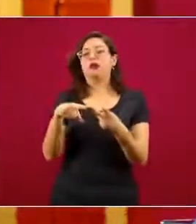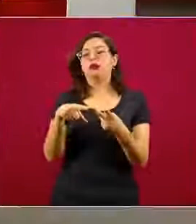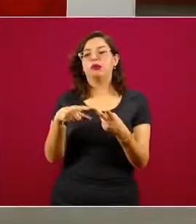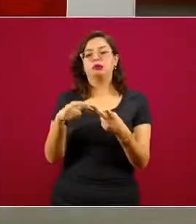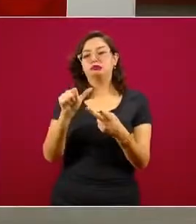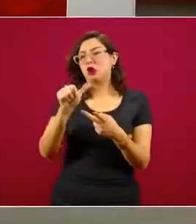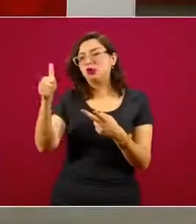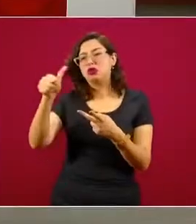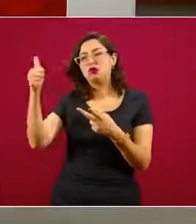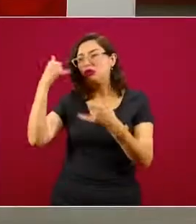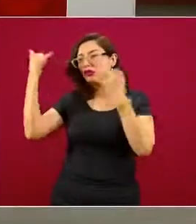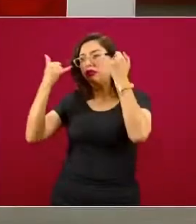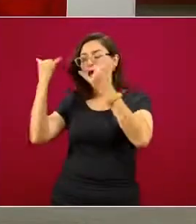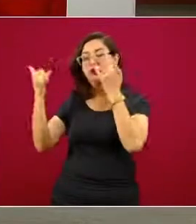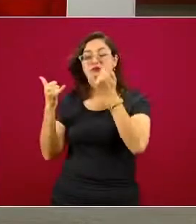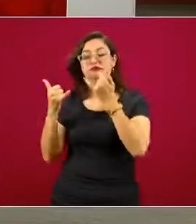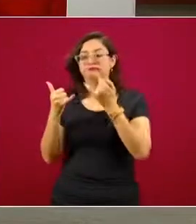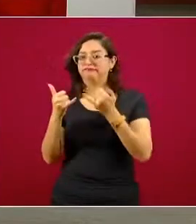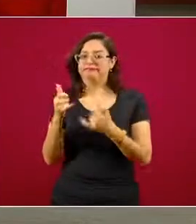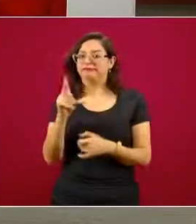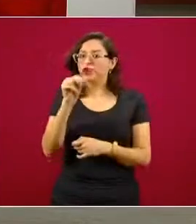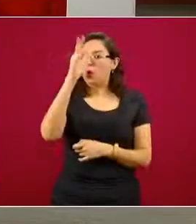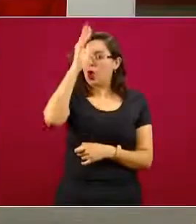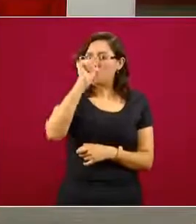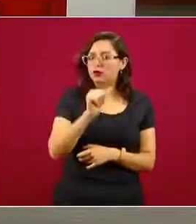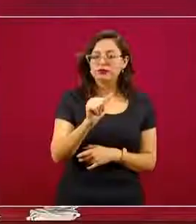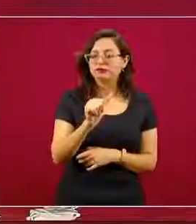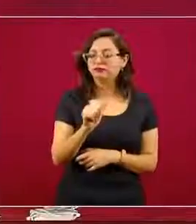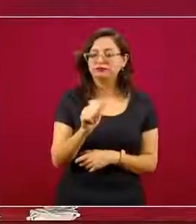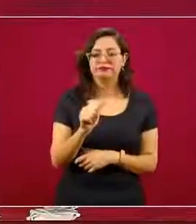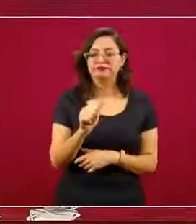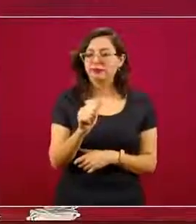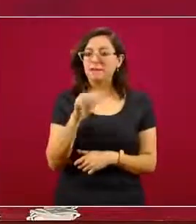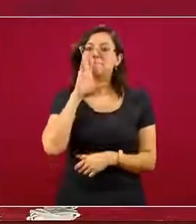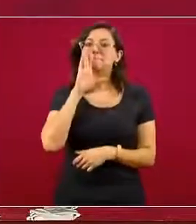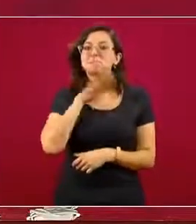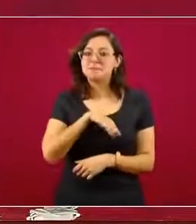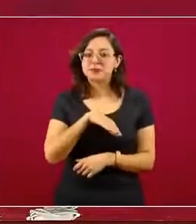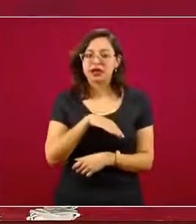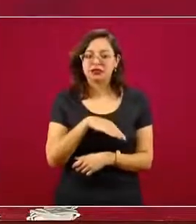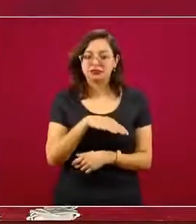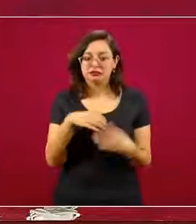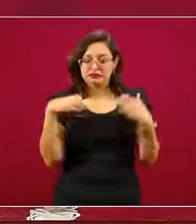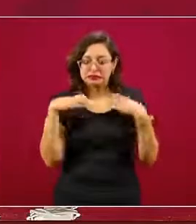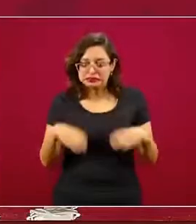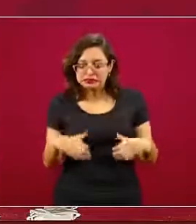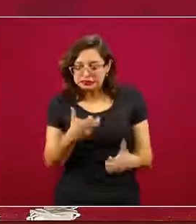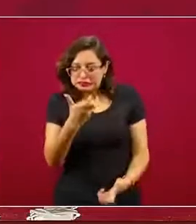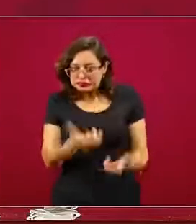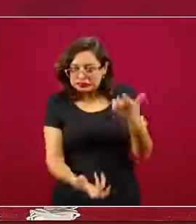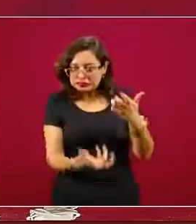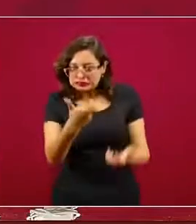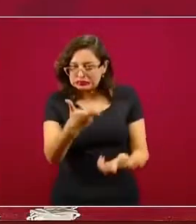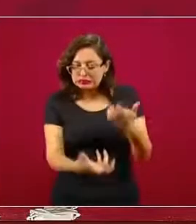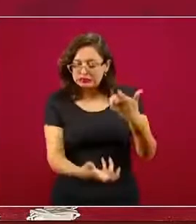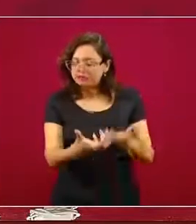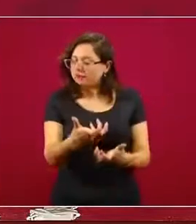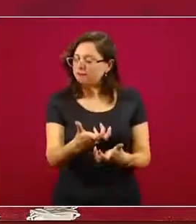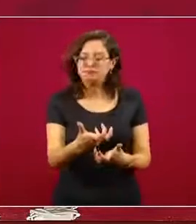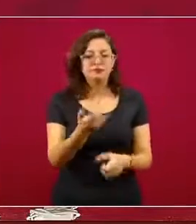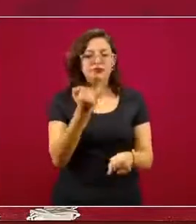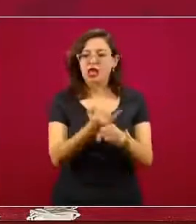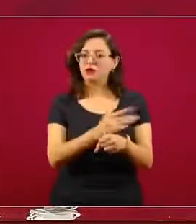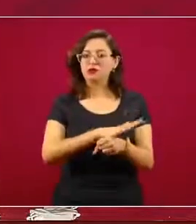o cualquier otra denominación, el incinerar los cuerpos sin vida de